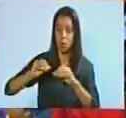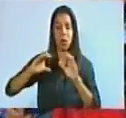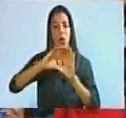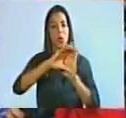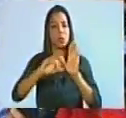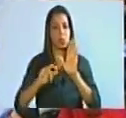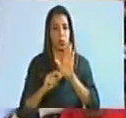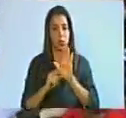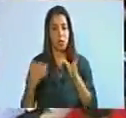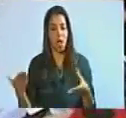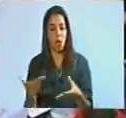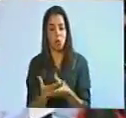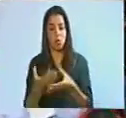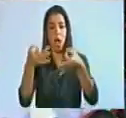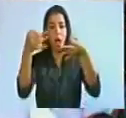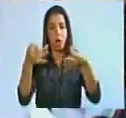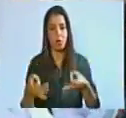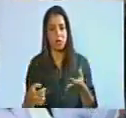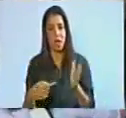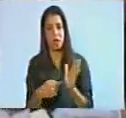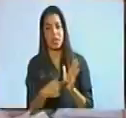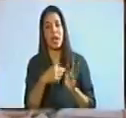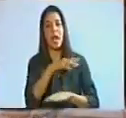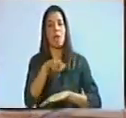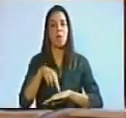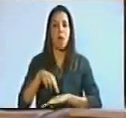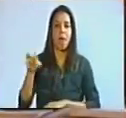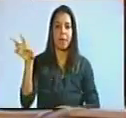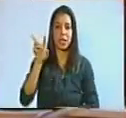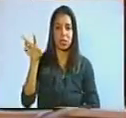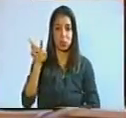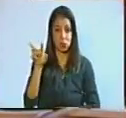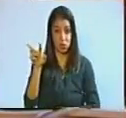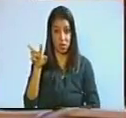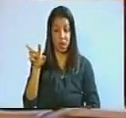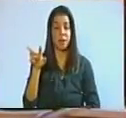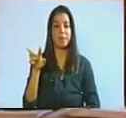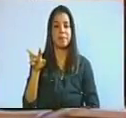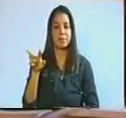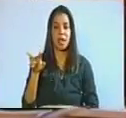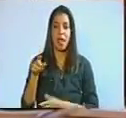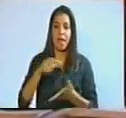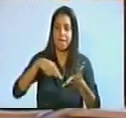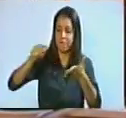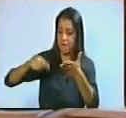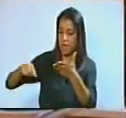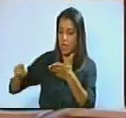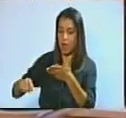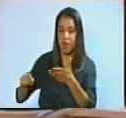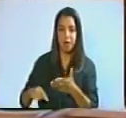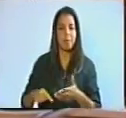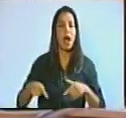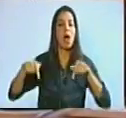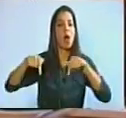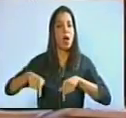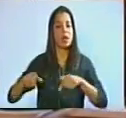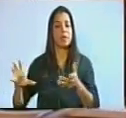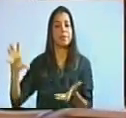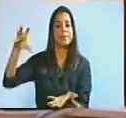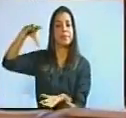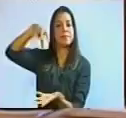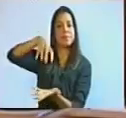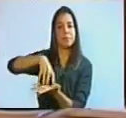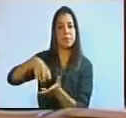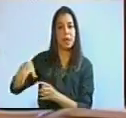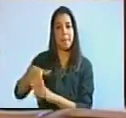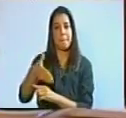en la Gaceta Oficial de la República Bolivariana de Venezuela, dado y firmado en el hemiciclo protocolar del Palacio Federal